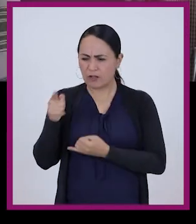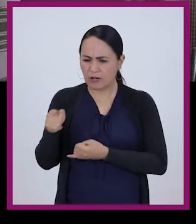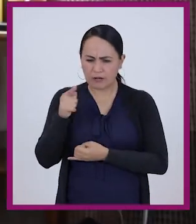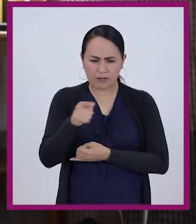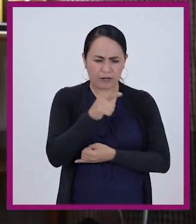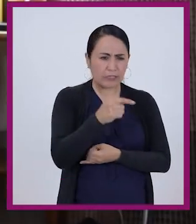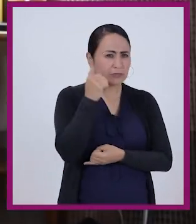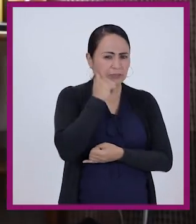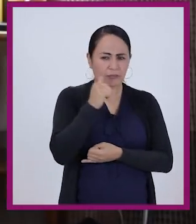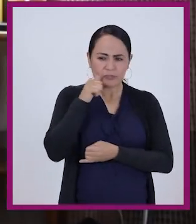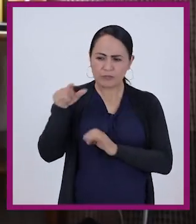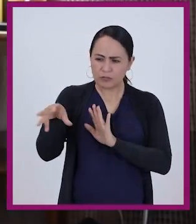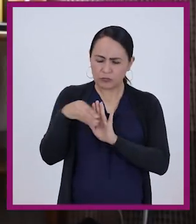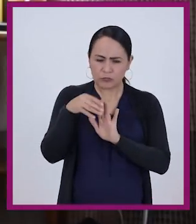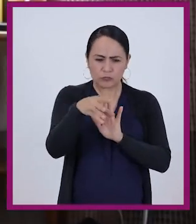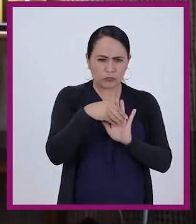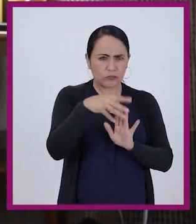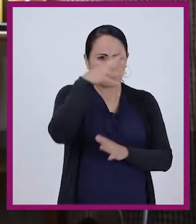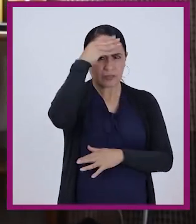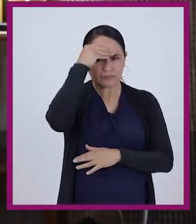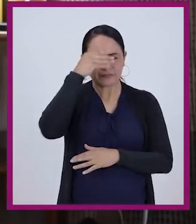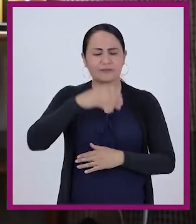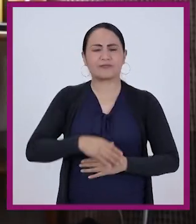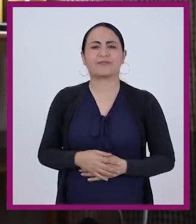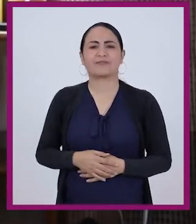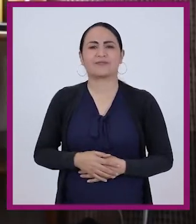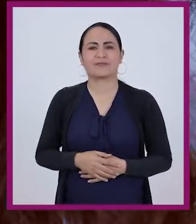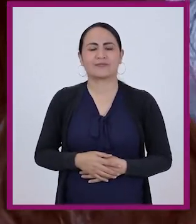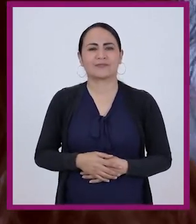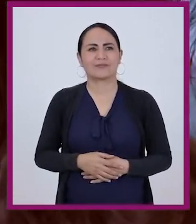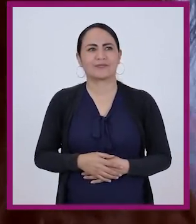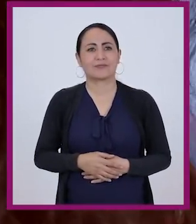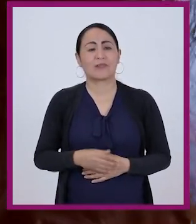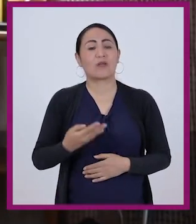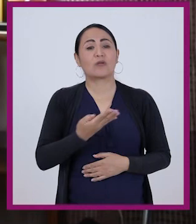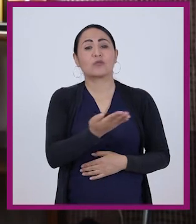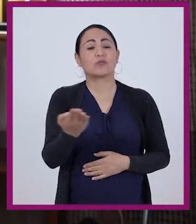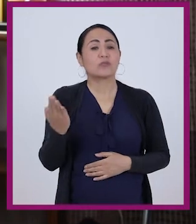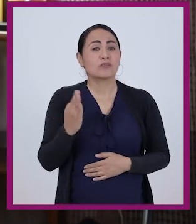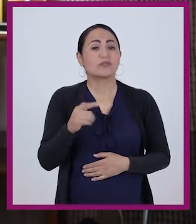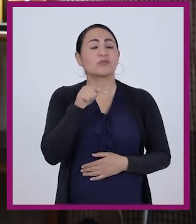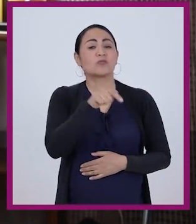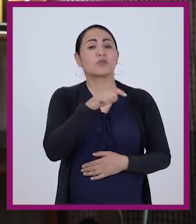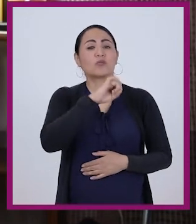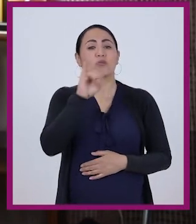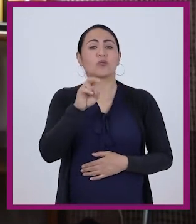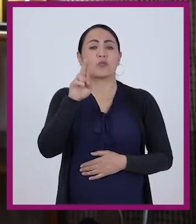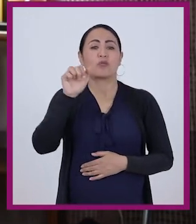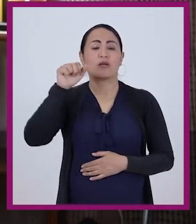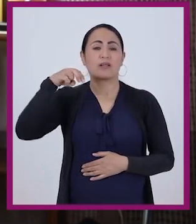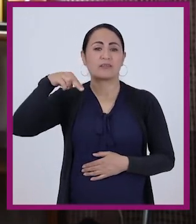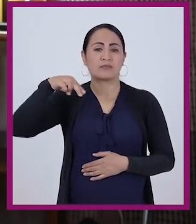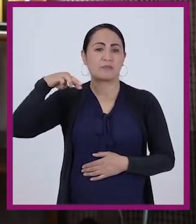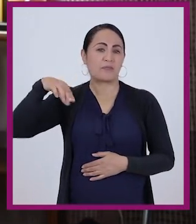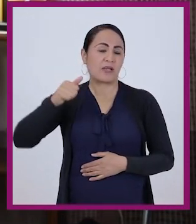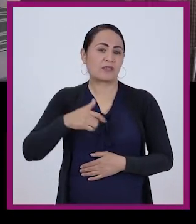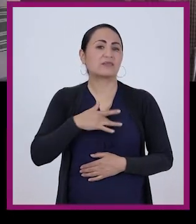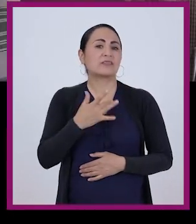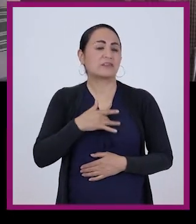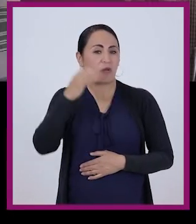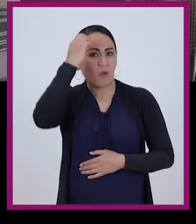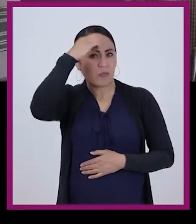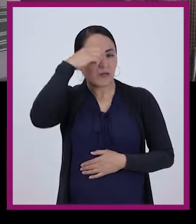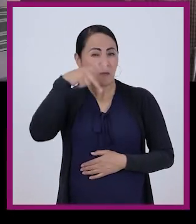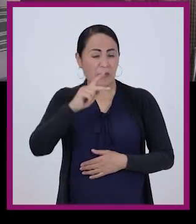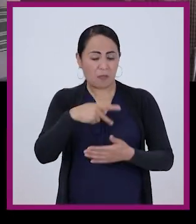equipo. Siempre hay algo que puedes aprender de las y los demás. No sé qué opinas, super investigador Juanma,